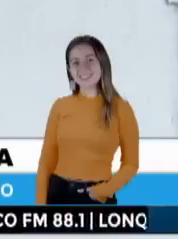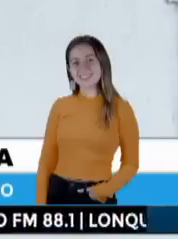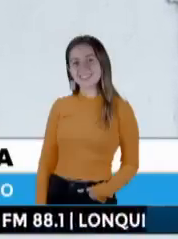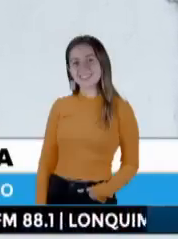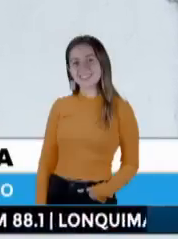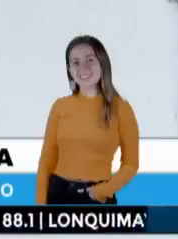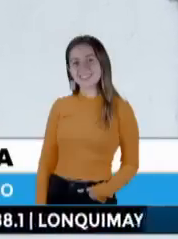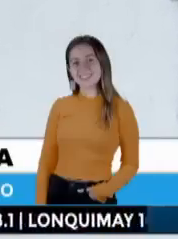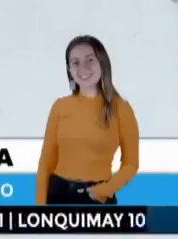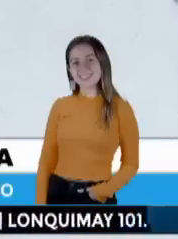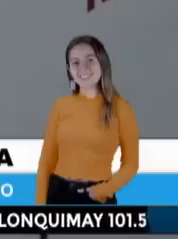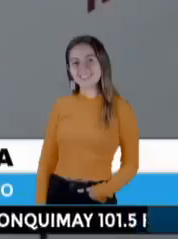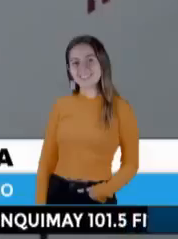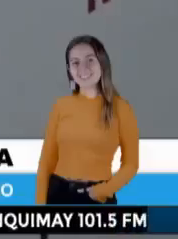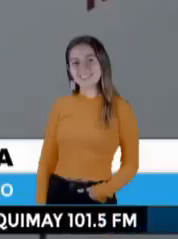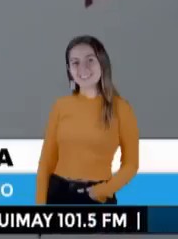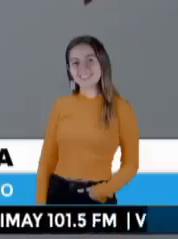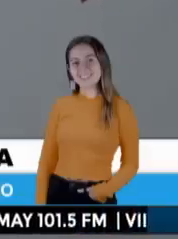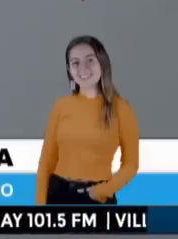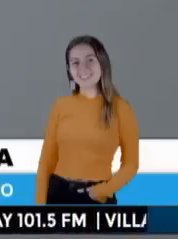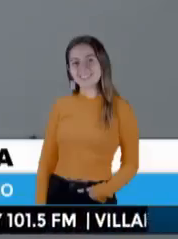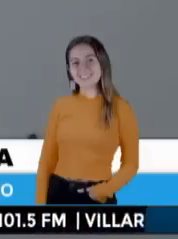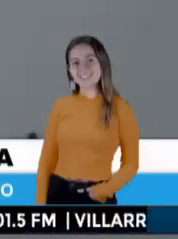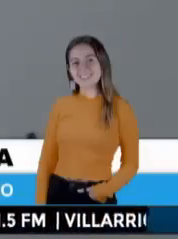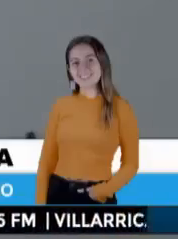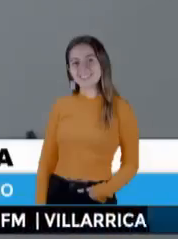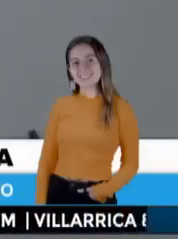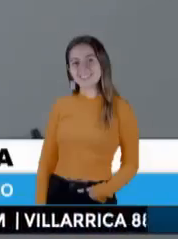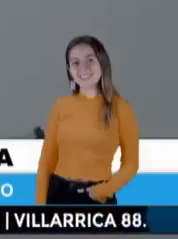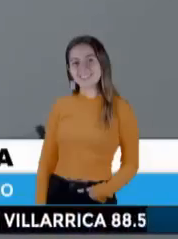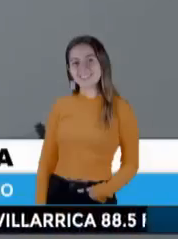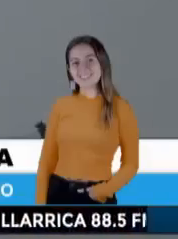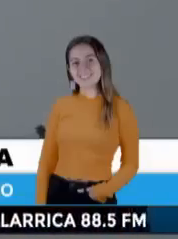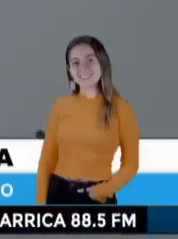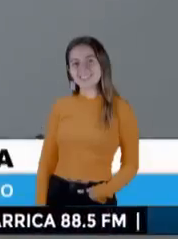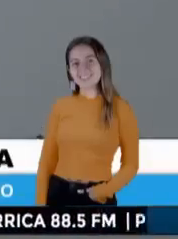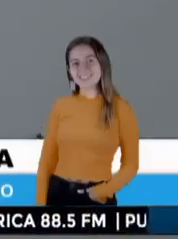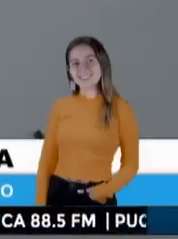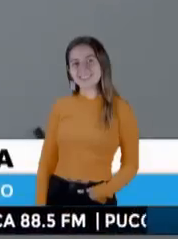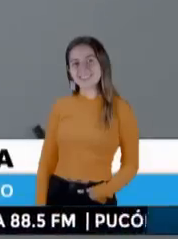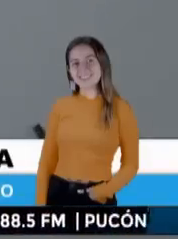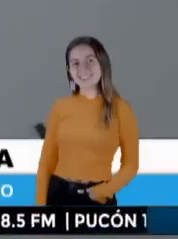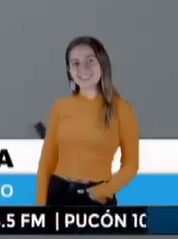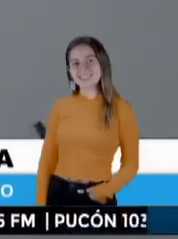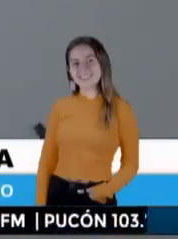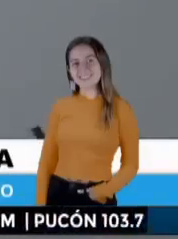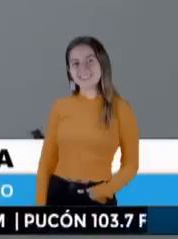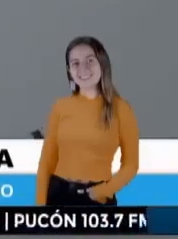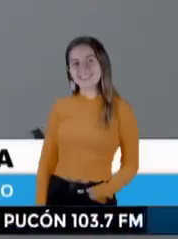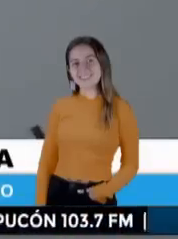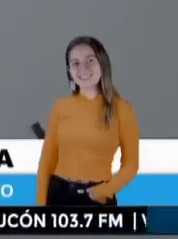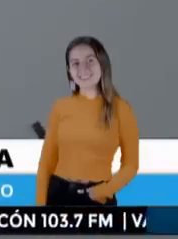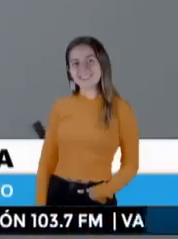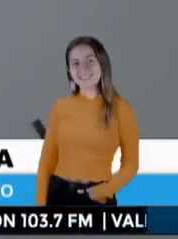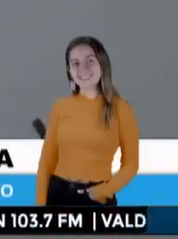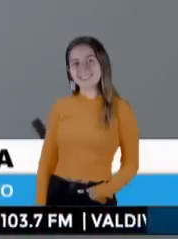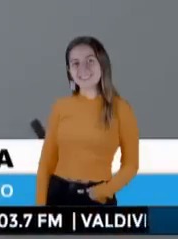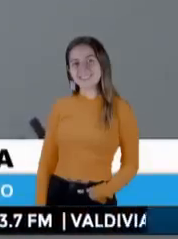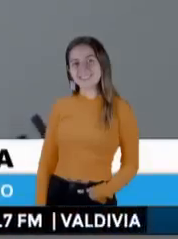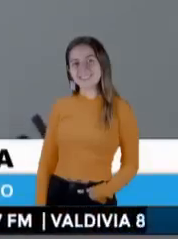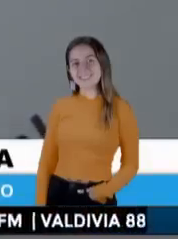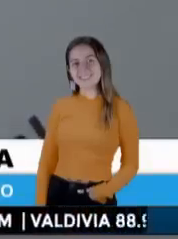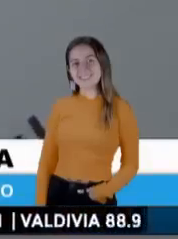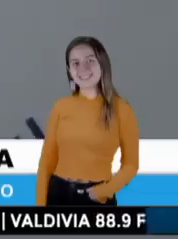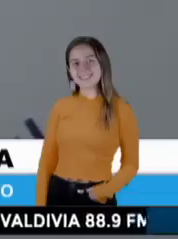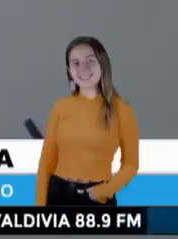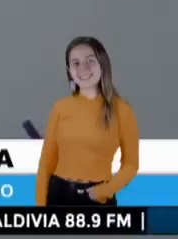que dicen que quieren estar acompañando a los cambios y las reformas que sean positivas para el país, y otros sectores que netamente se quieren desmarcar lo más